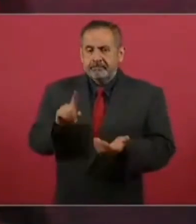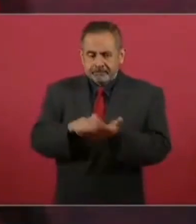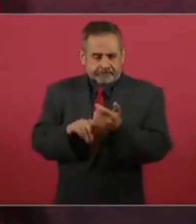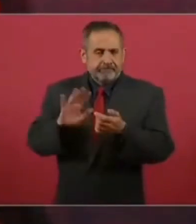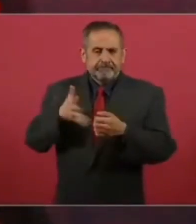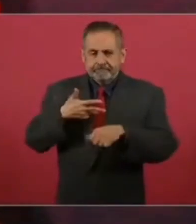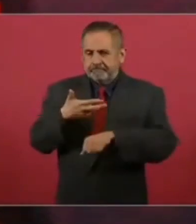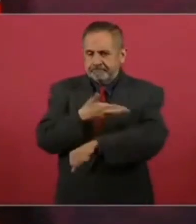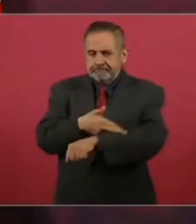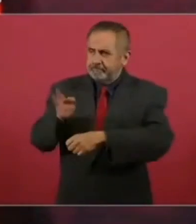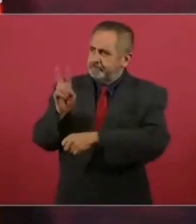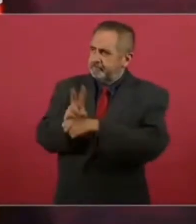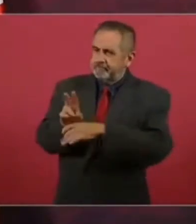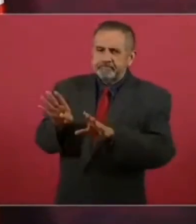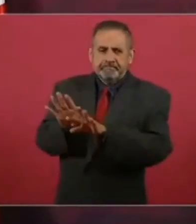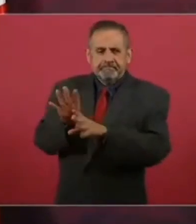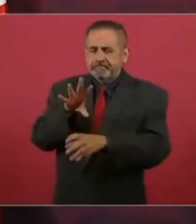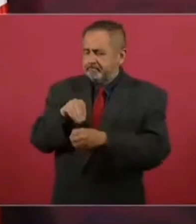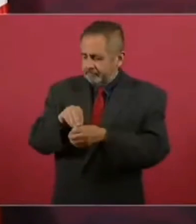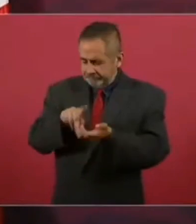existe esa vigilancia,